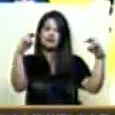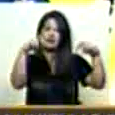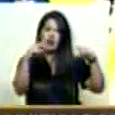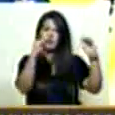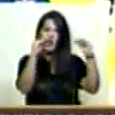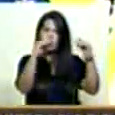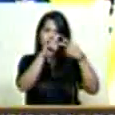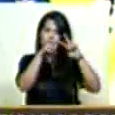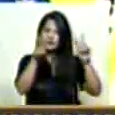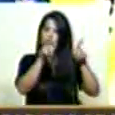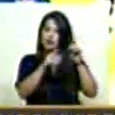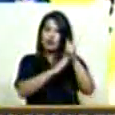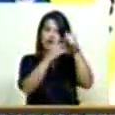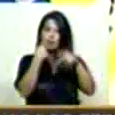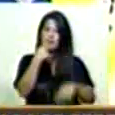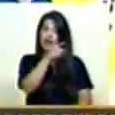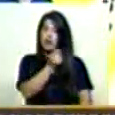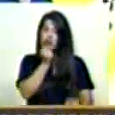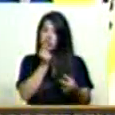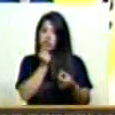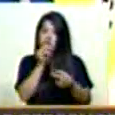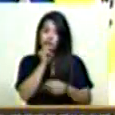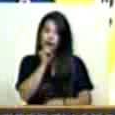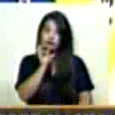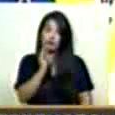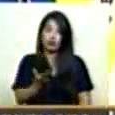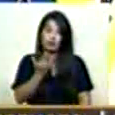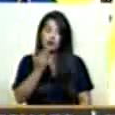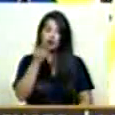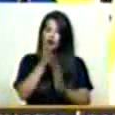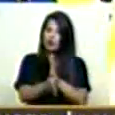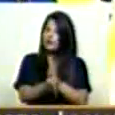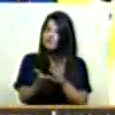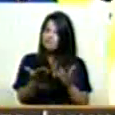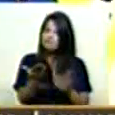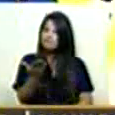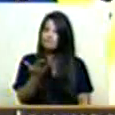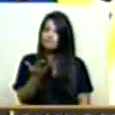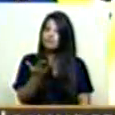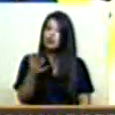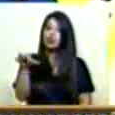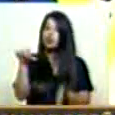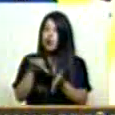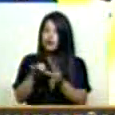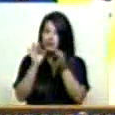dirigentes políticos dieron información importante sobre la ubicación